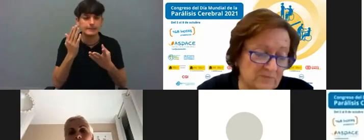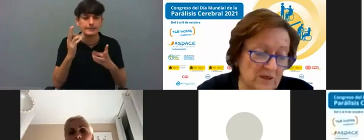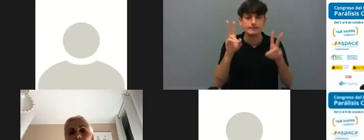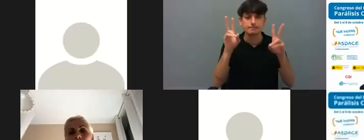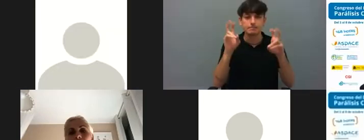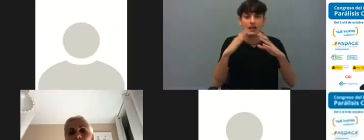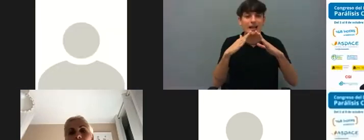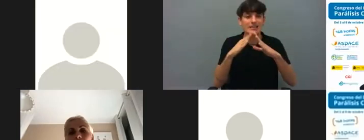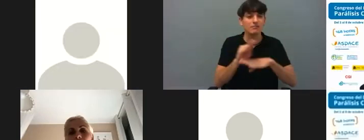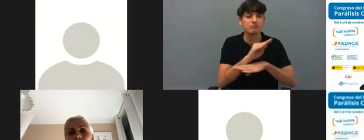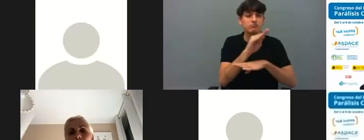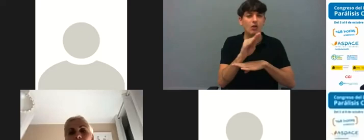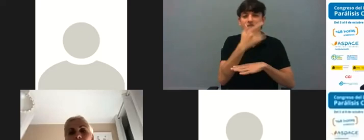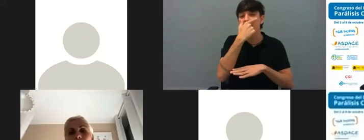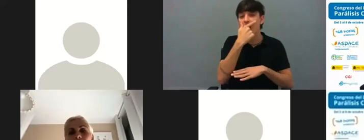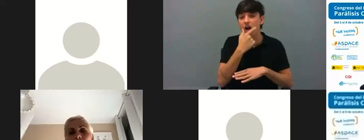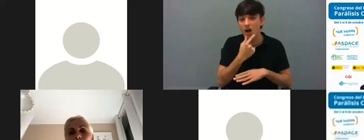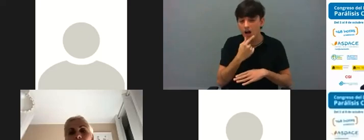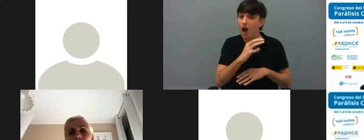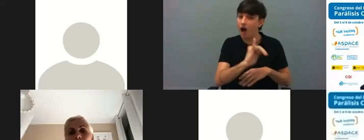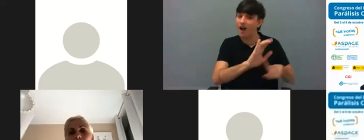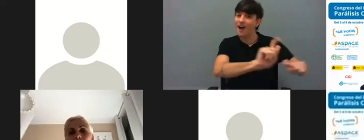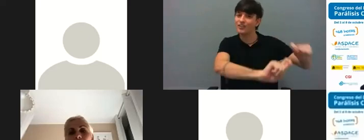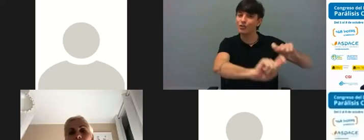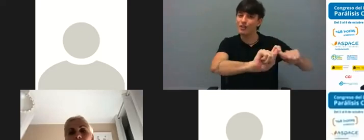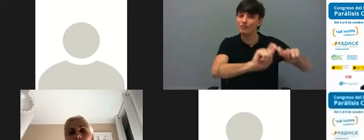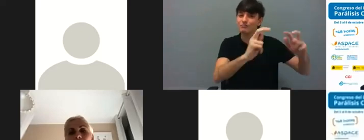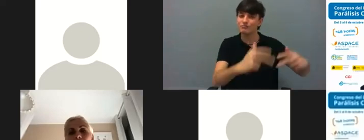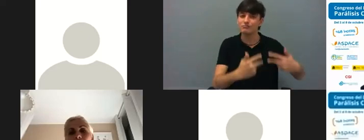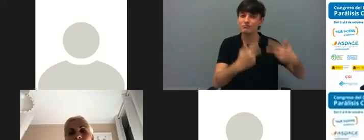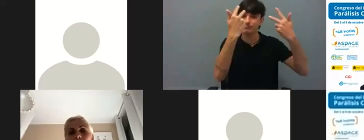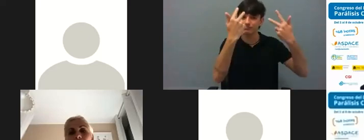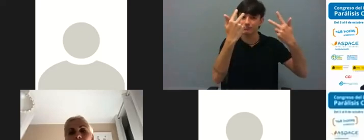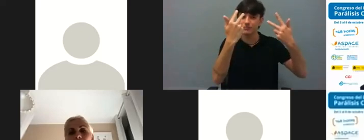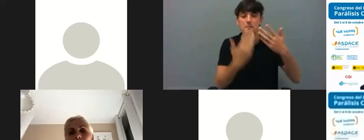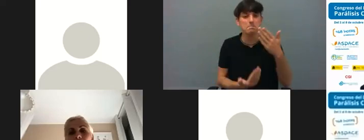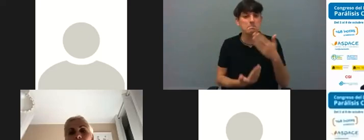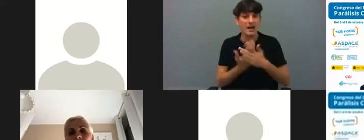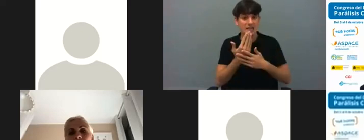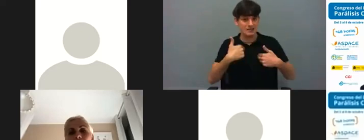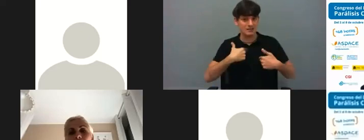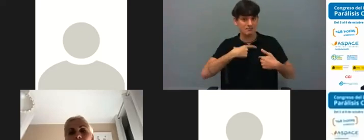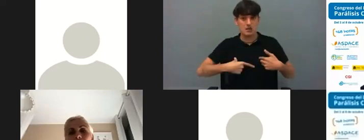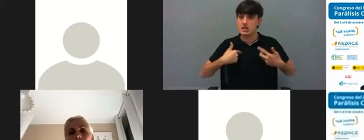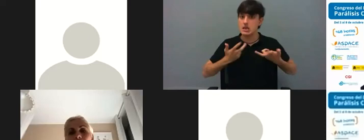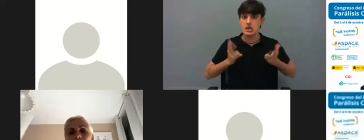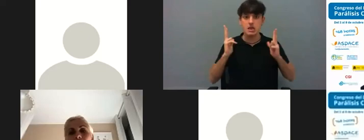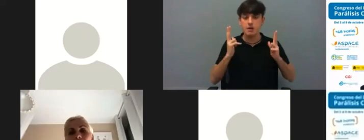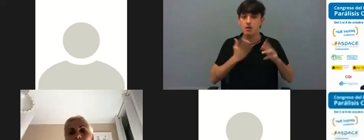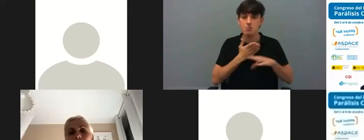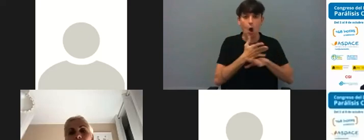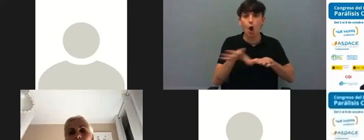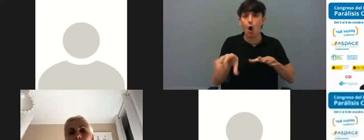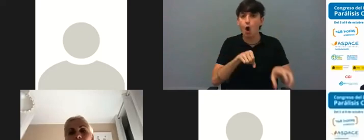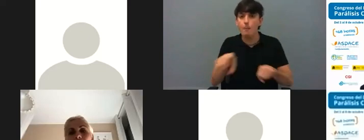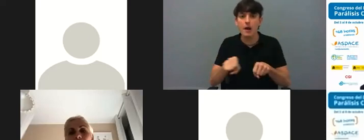casa. Cuento con la asociación que me permite tener las mañanas más liberadas para compras,